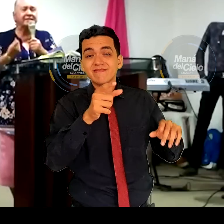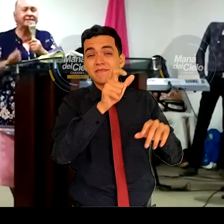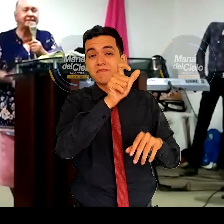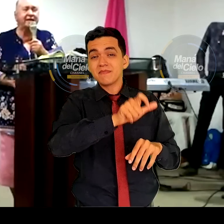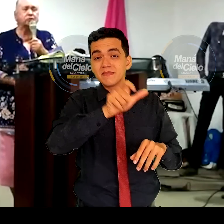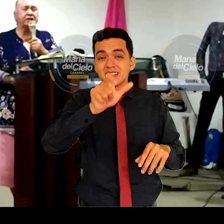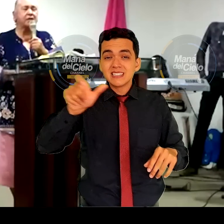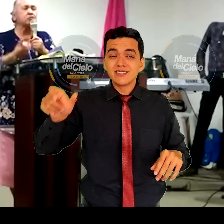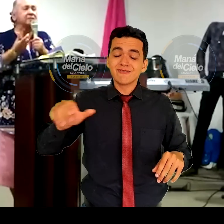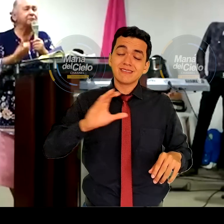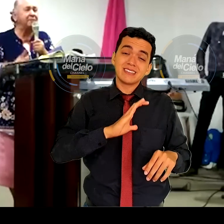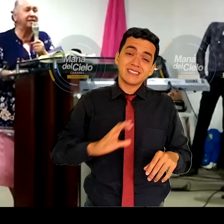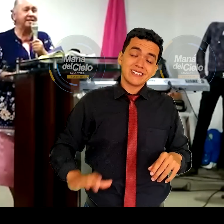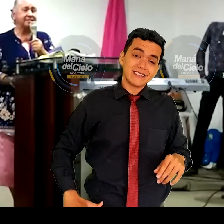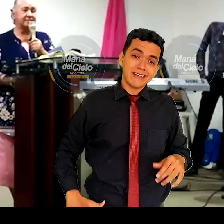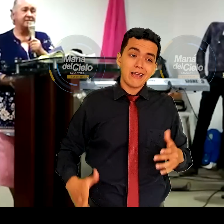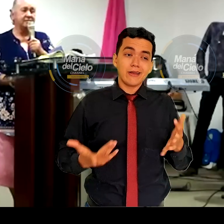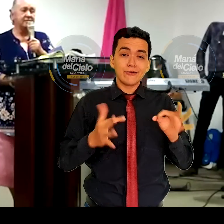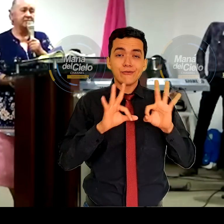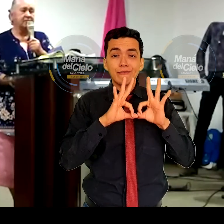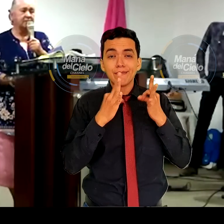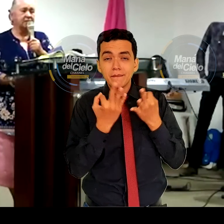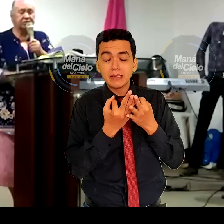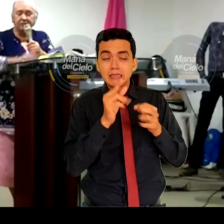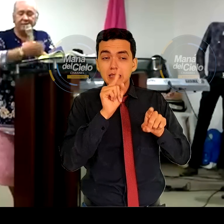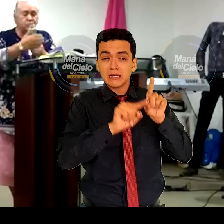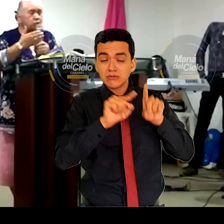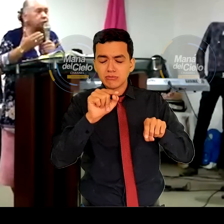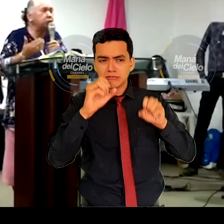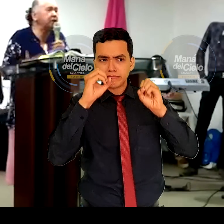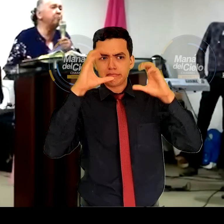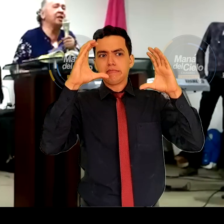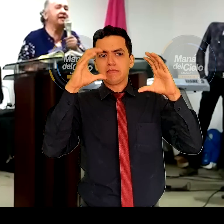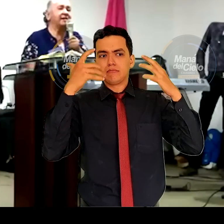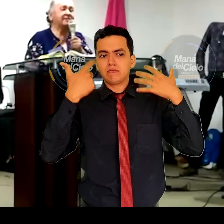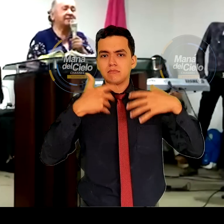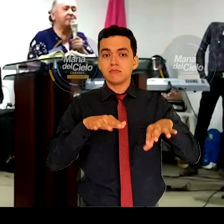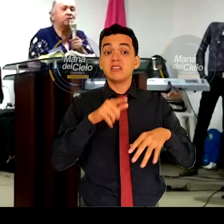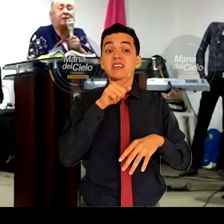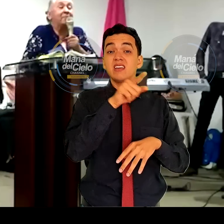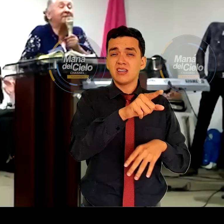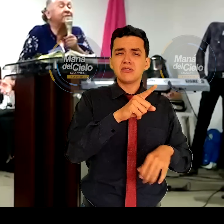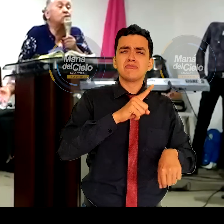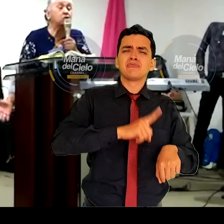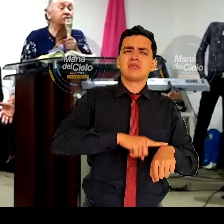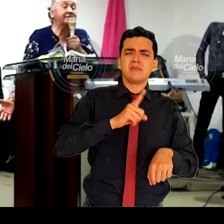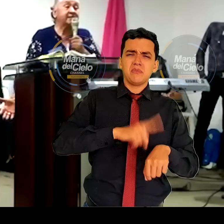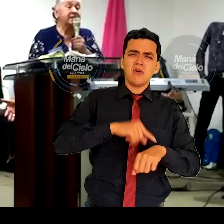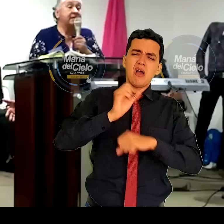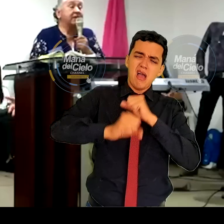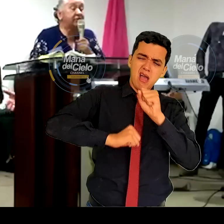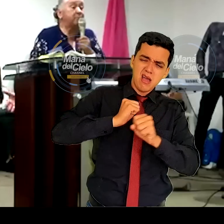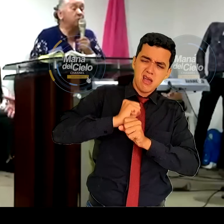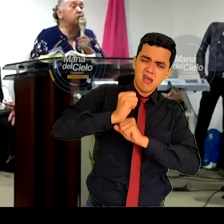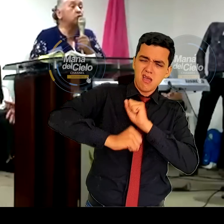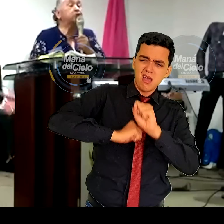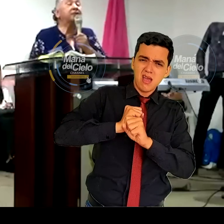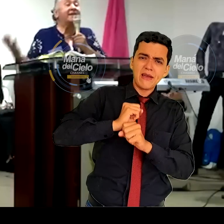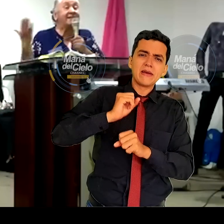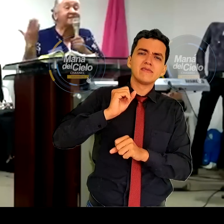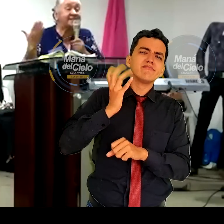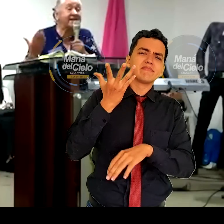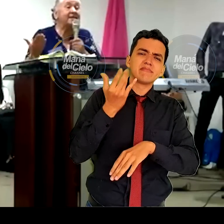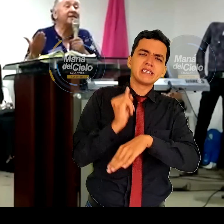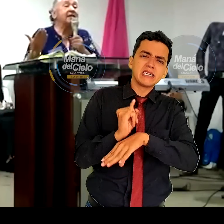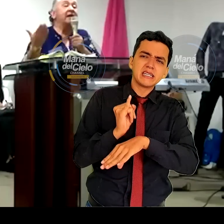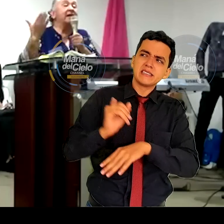algunos cristianos, en algunas familias, y llevan mucho tiempo en la iglesia, pero están pasando cosas que de pronto nos